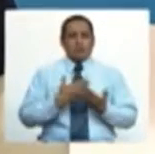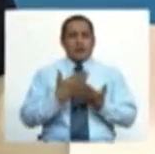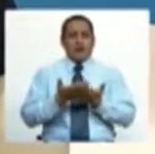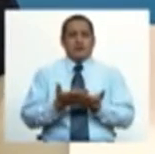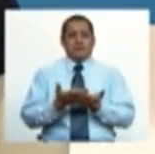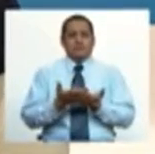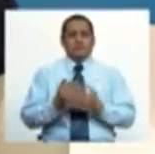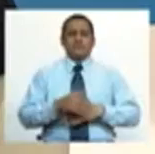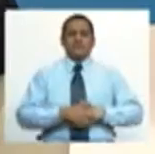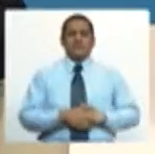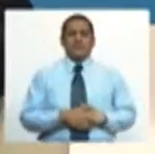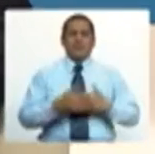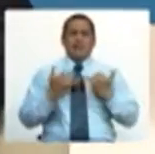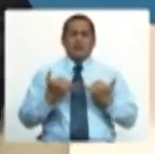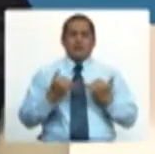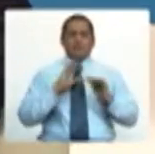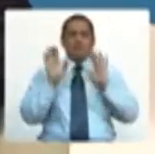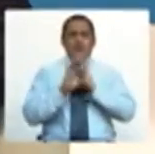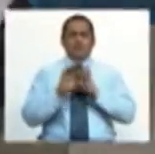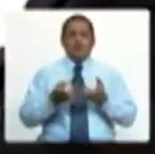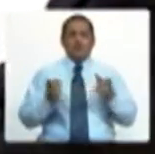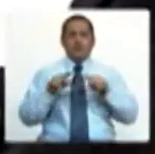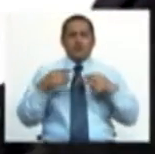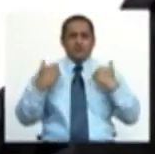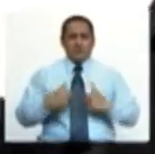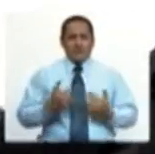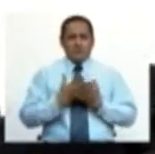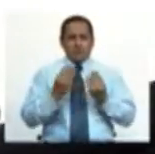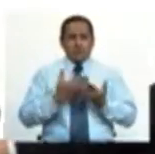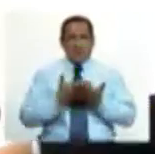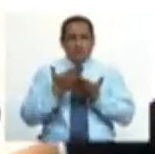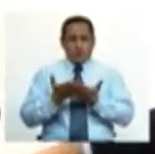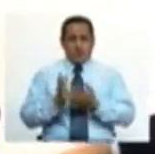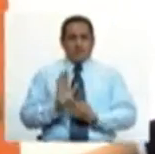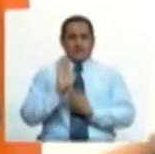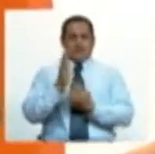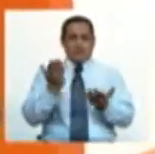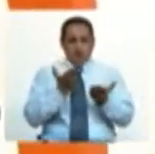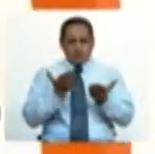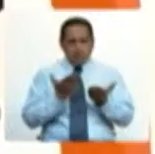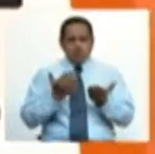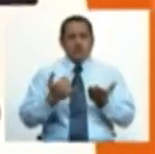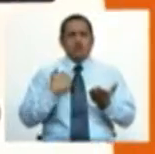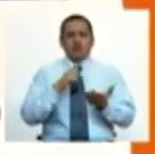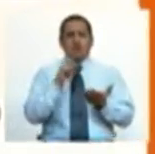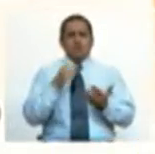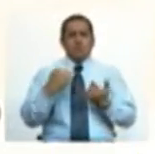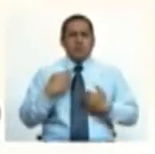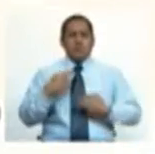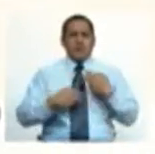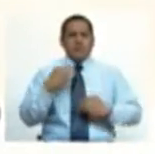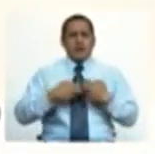probatorias. Ahora bien, y una vez que hay esas actuaciones probatorias, no tenemos el